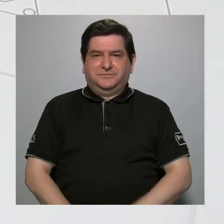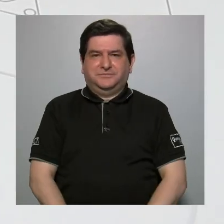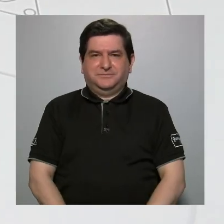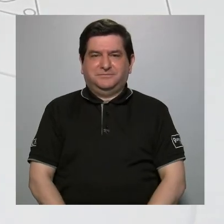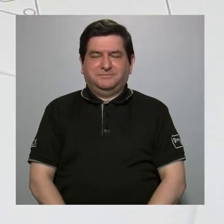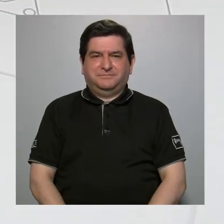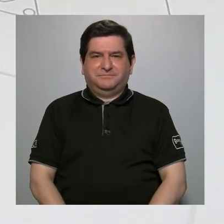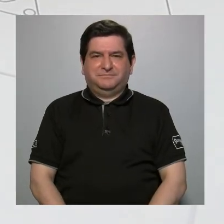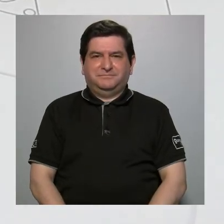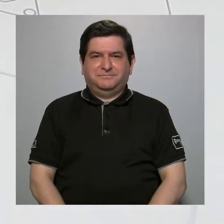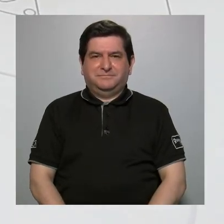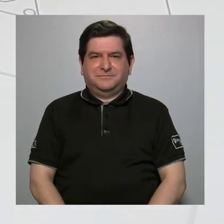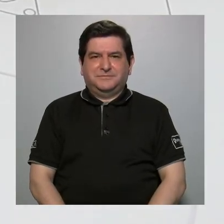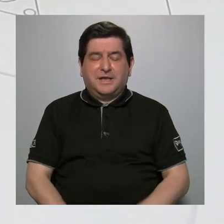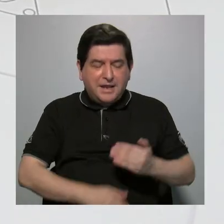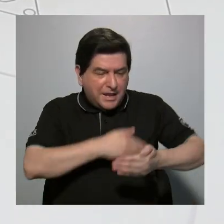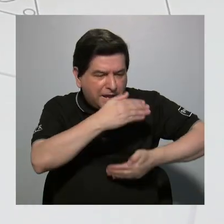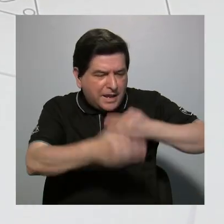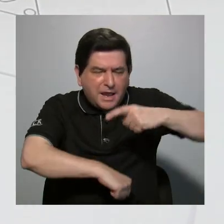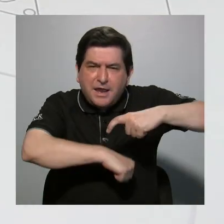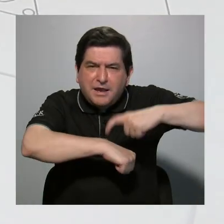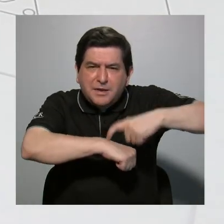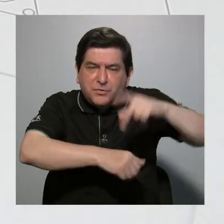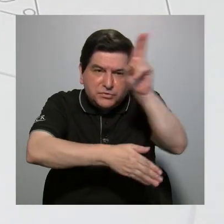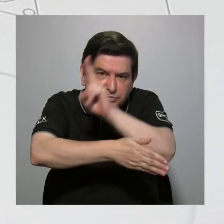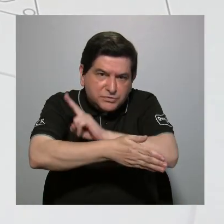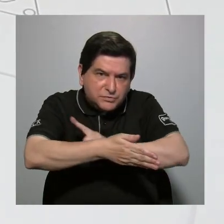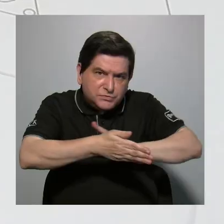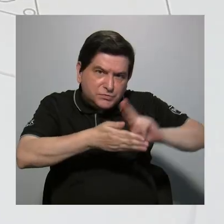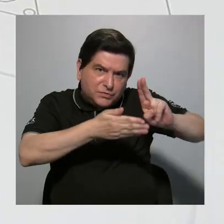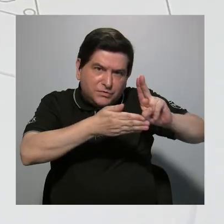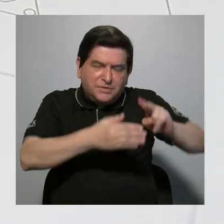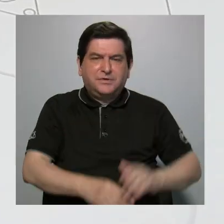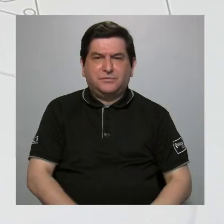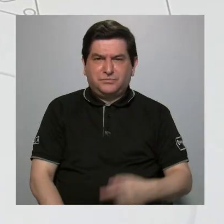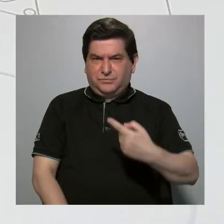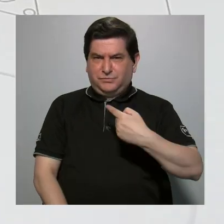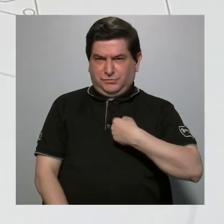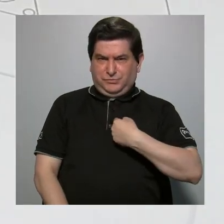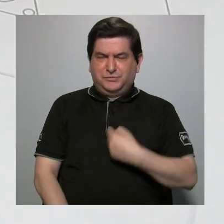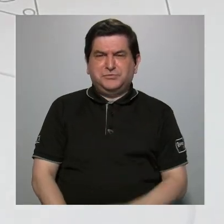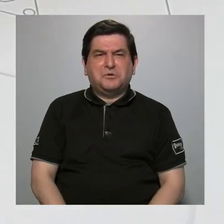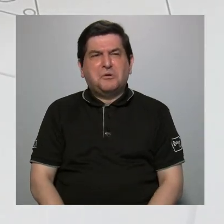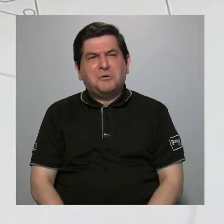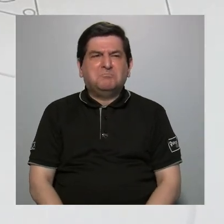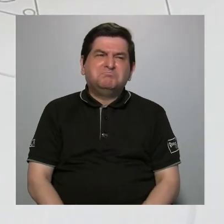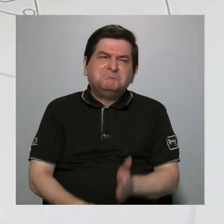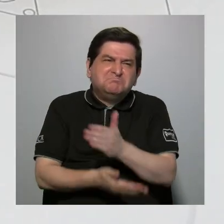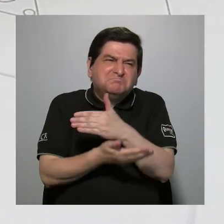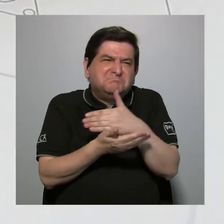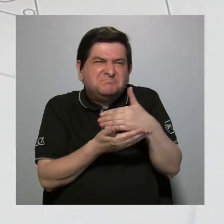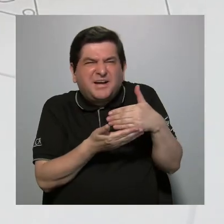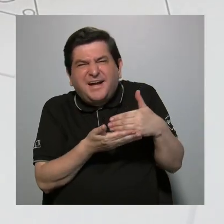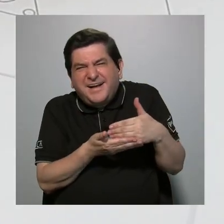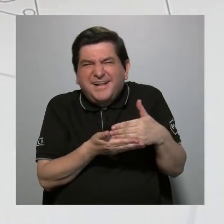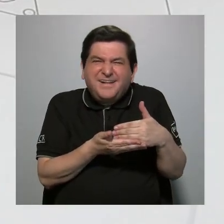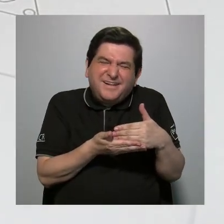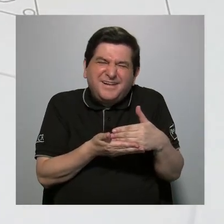Y a lo largo del tiempo en la academia, pues fui haciendo algunas